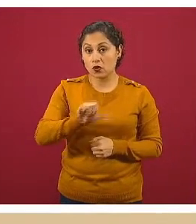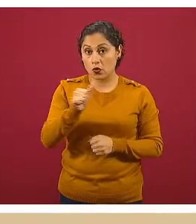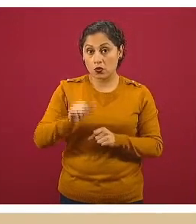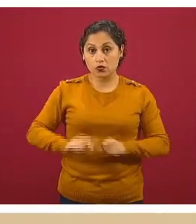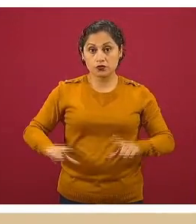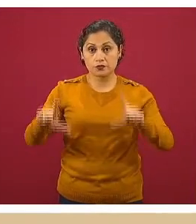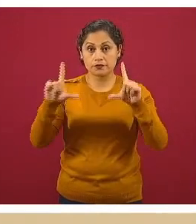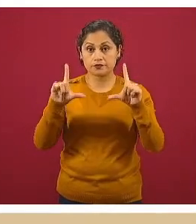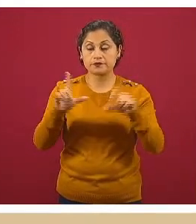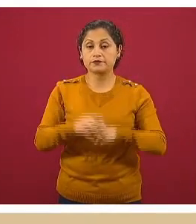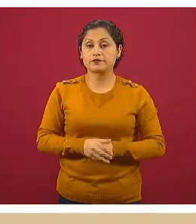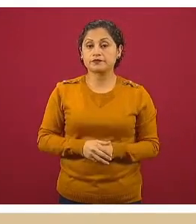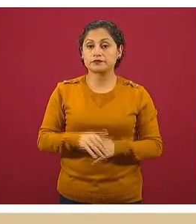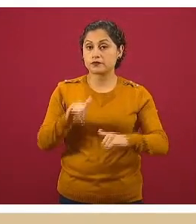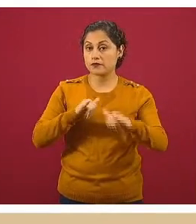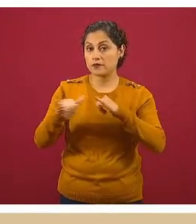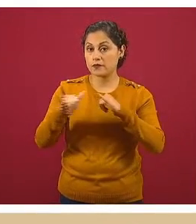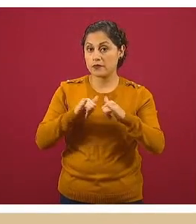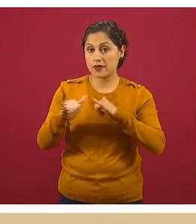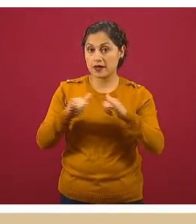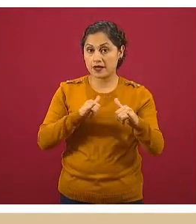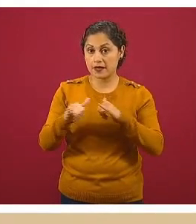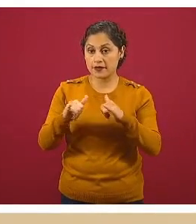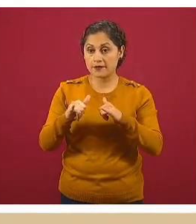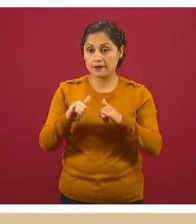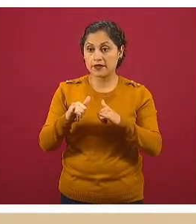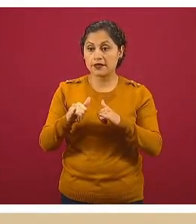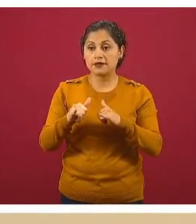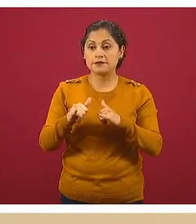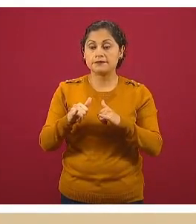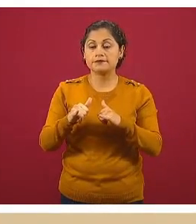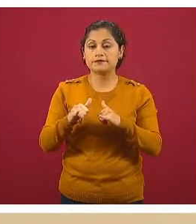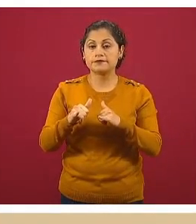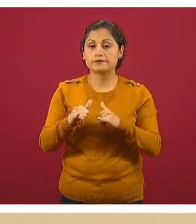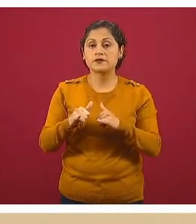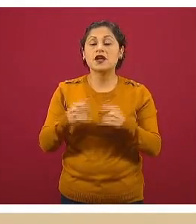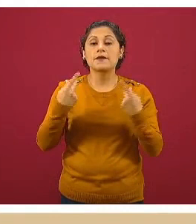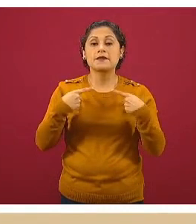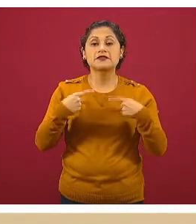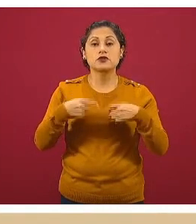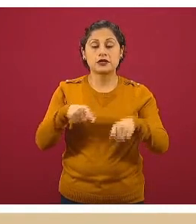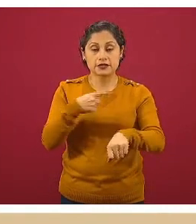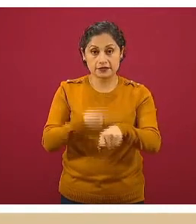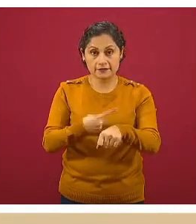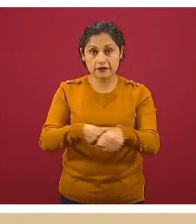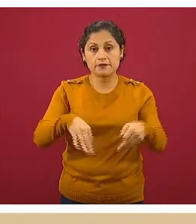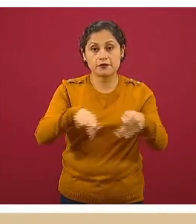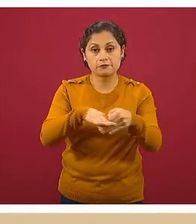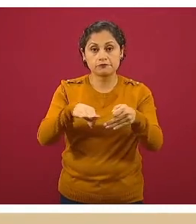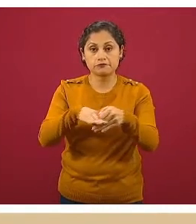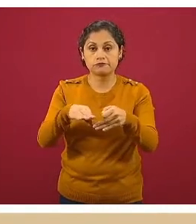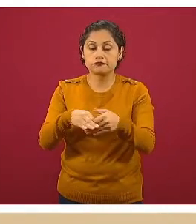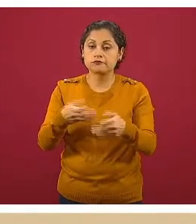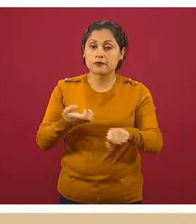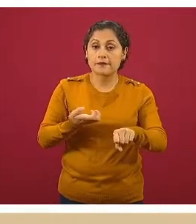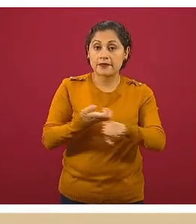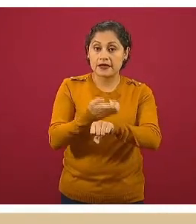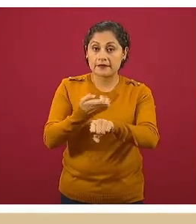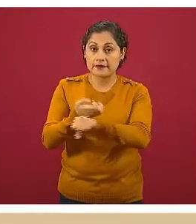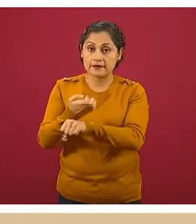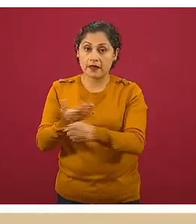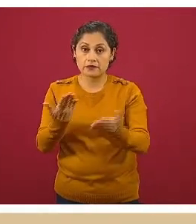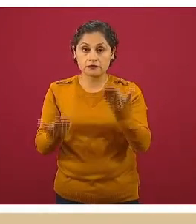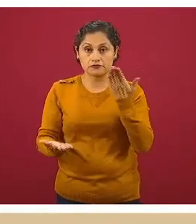la distribución por tasa de incidencia acumulada, la cual nos permite comparar a las entidades con base